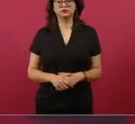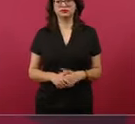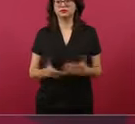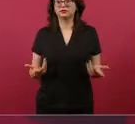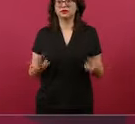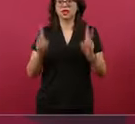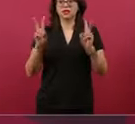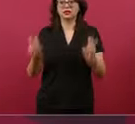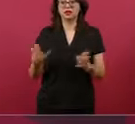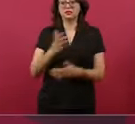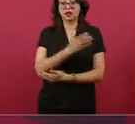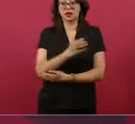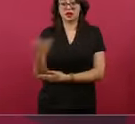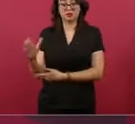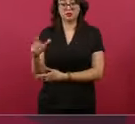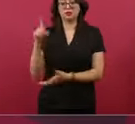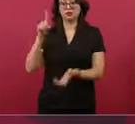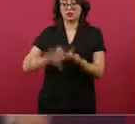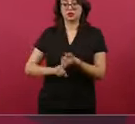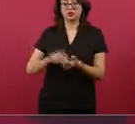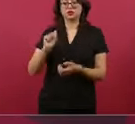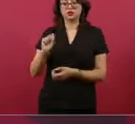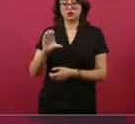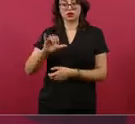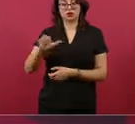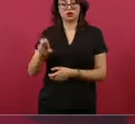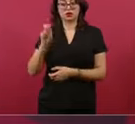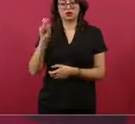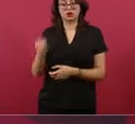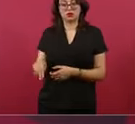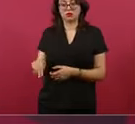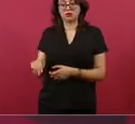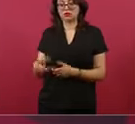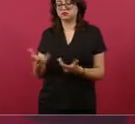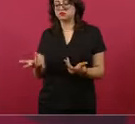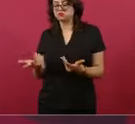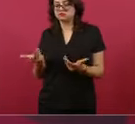con lo agrario, resuelve en un conflicto de límites